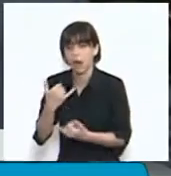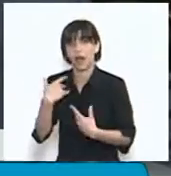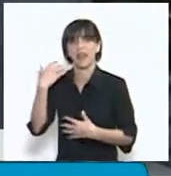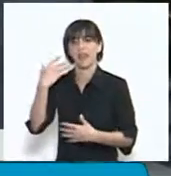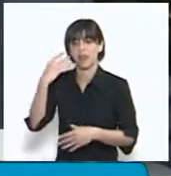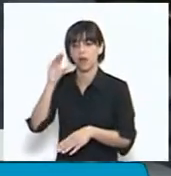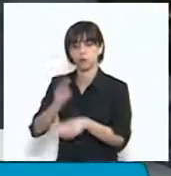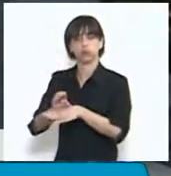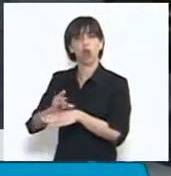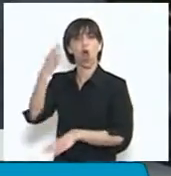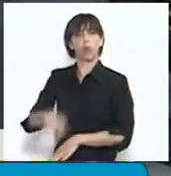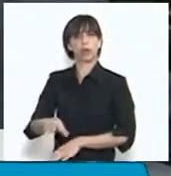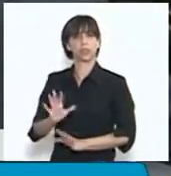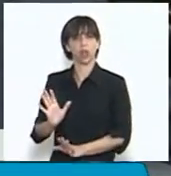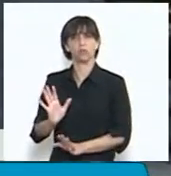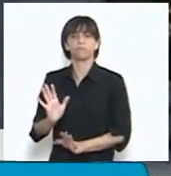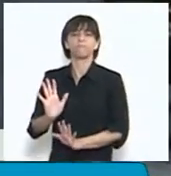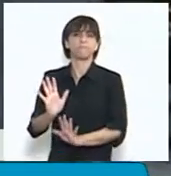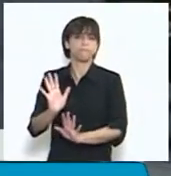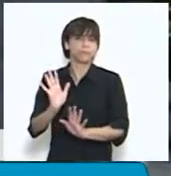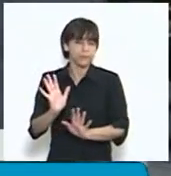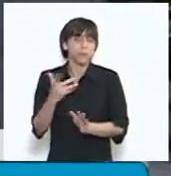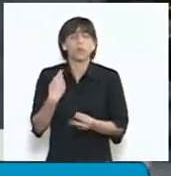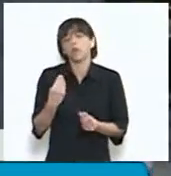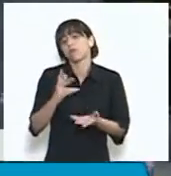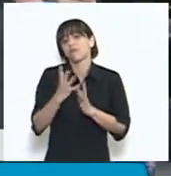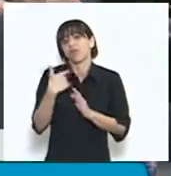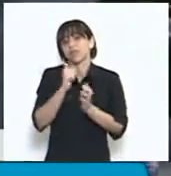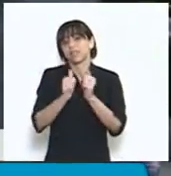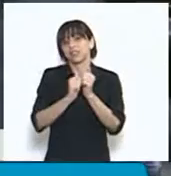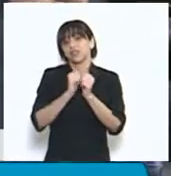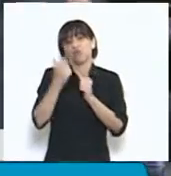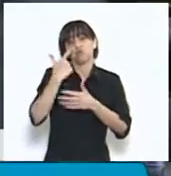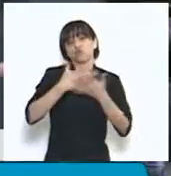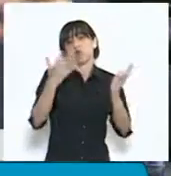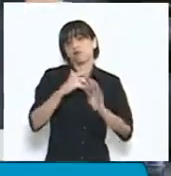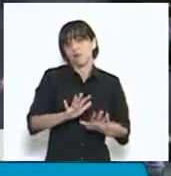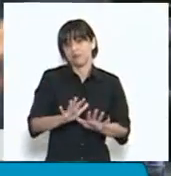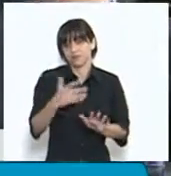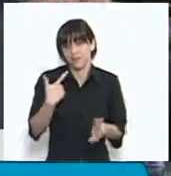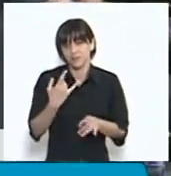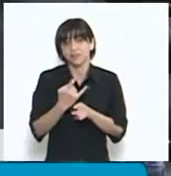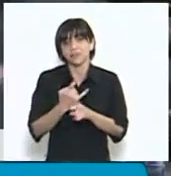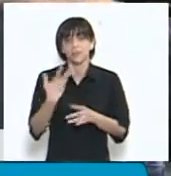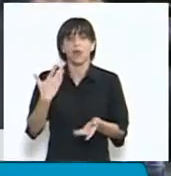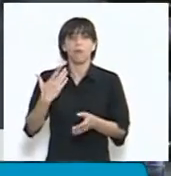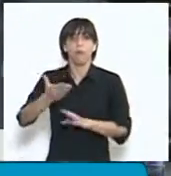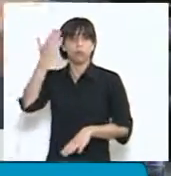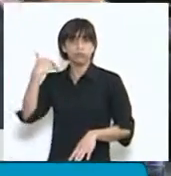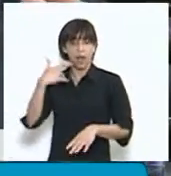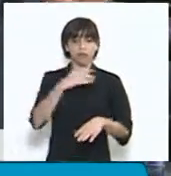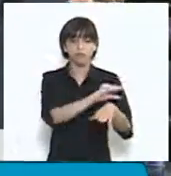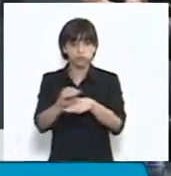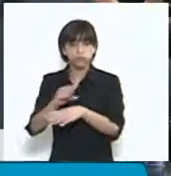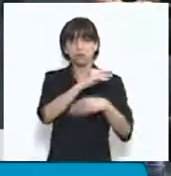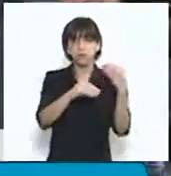Porque la historia ha indicado así. La asignación familiar en estado evolutivo para llegar a una